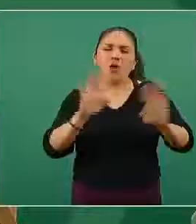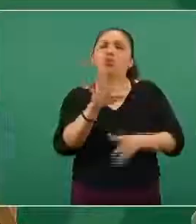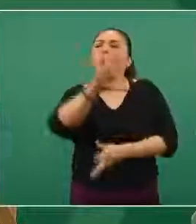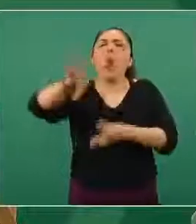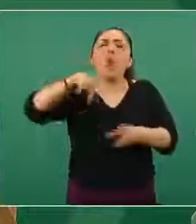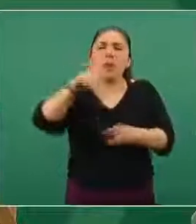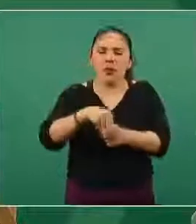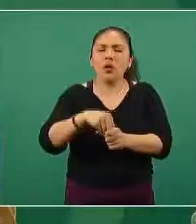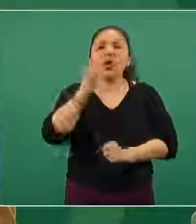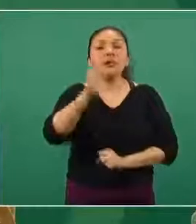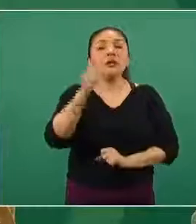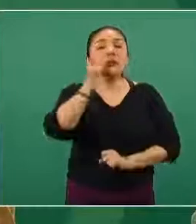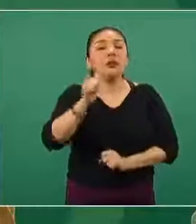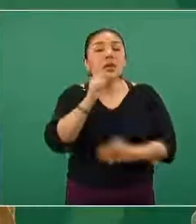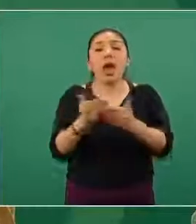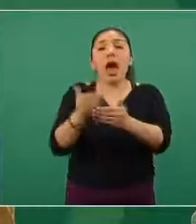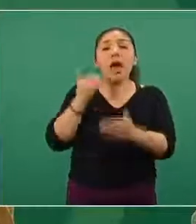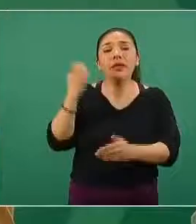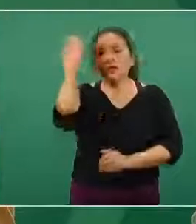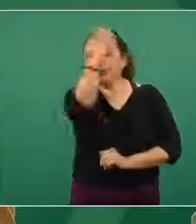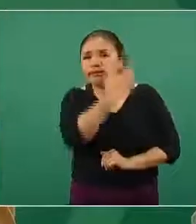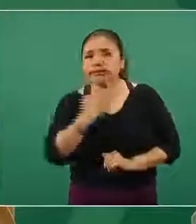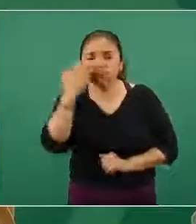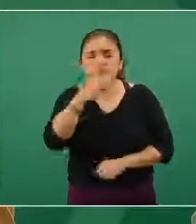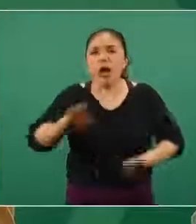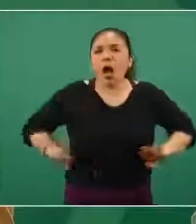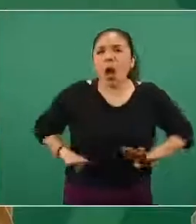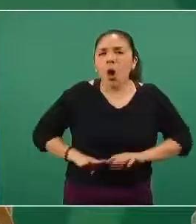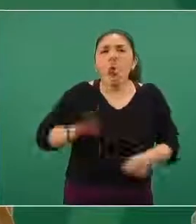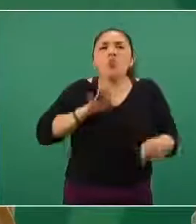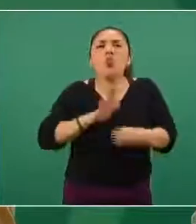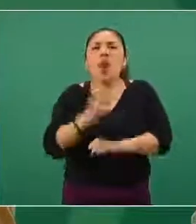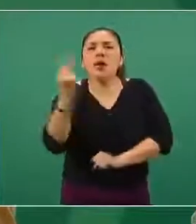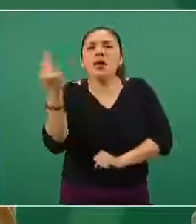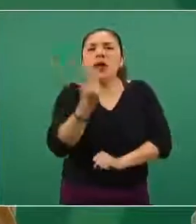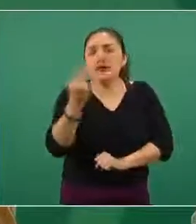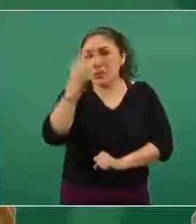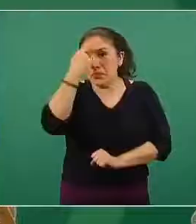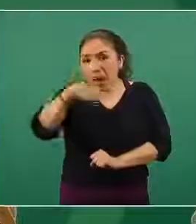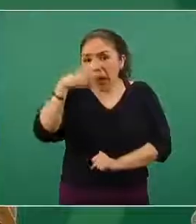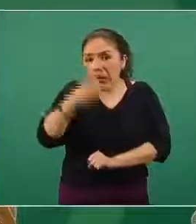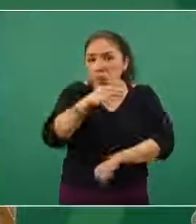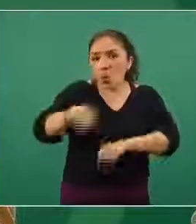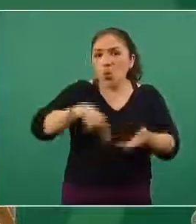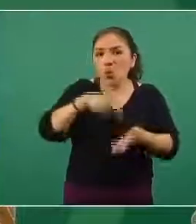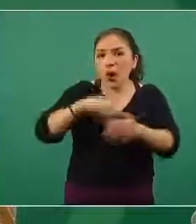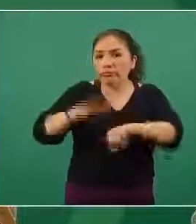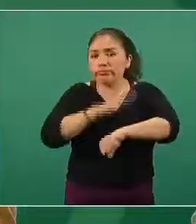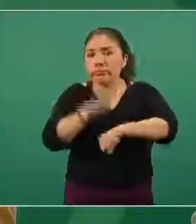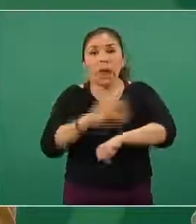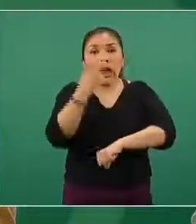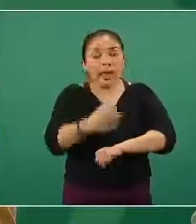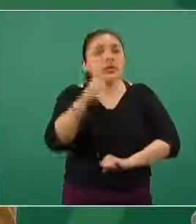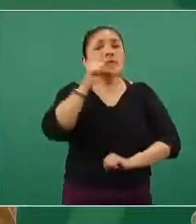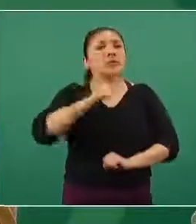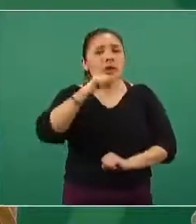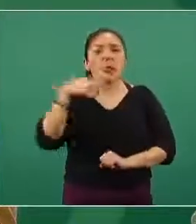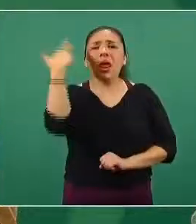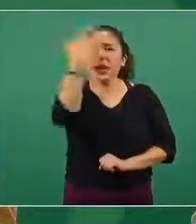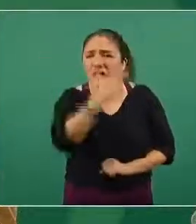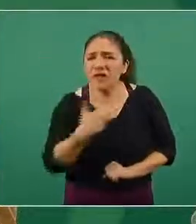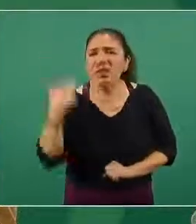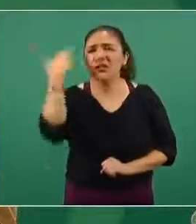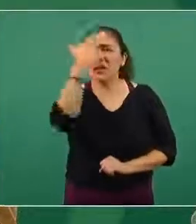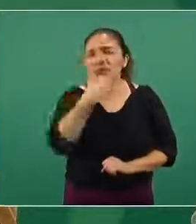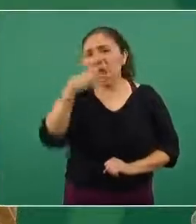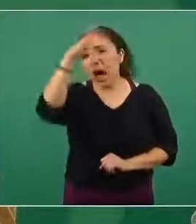siempre se hace un análisis de las necesidades y una evaluación de los mismos. Y está en una constante reevaluación de acuerdo